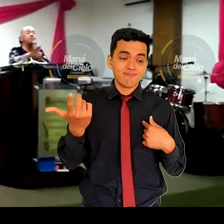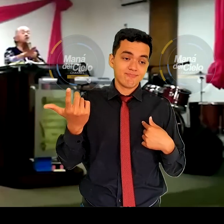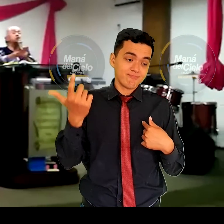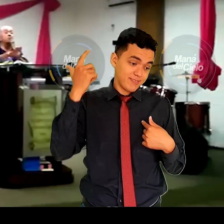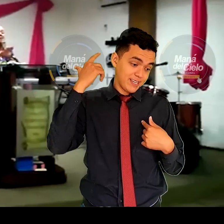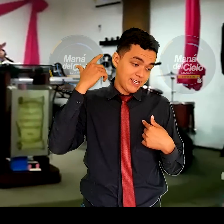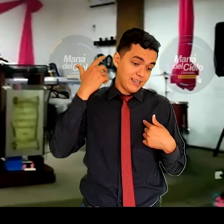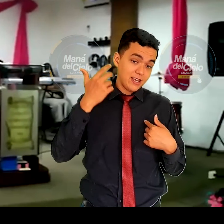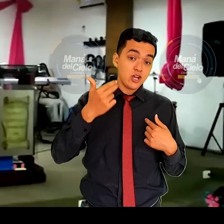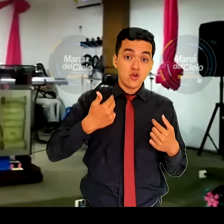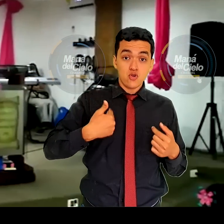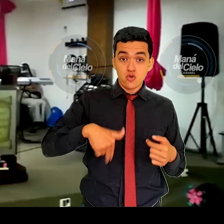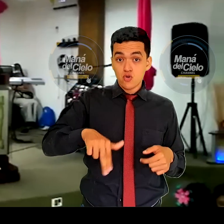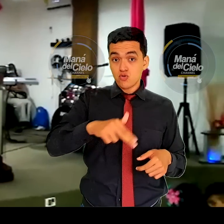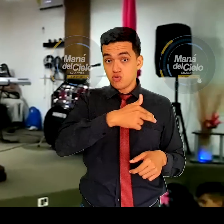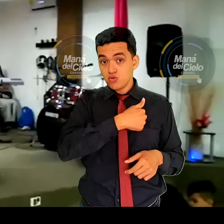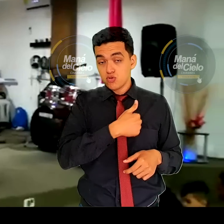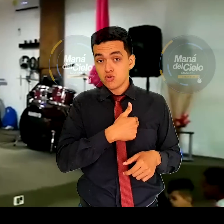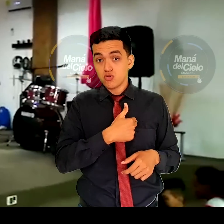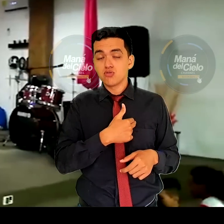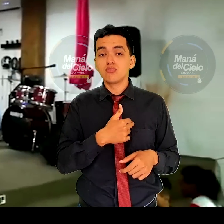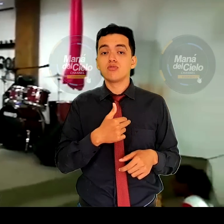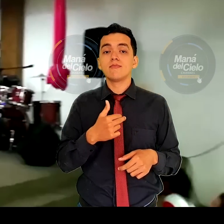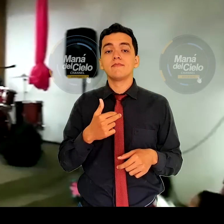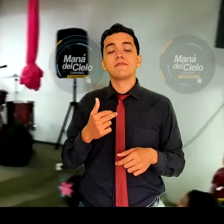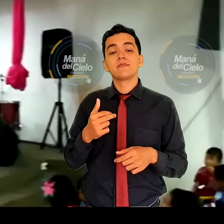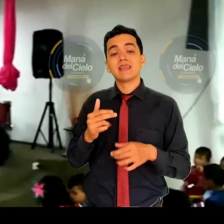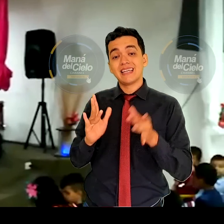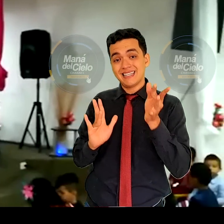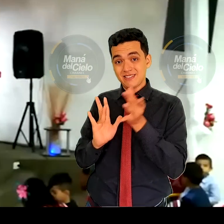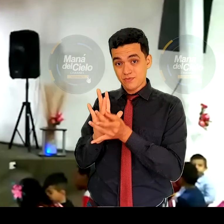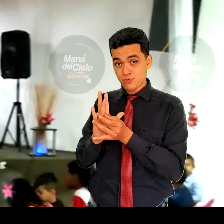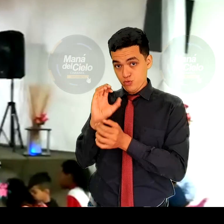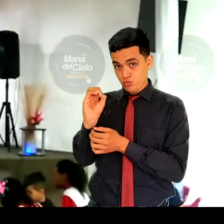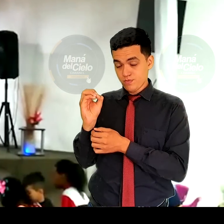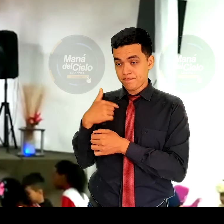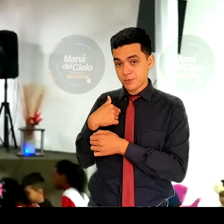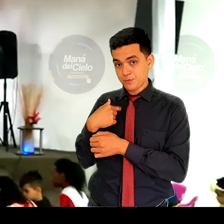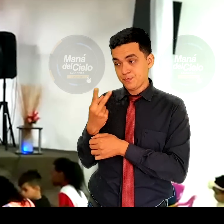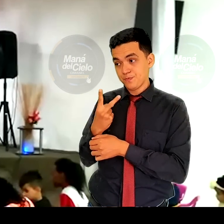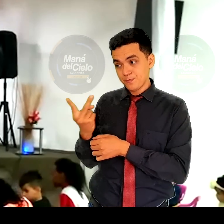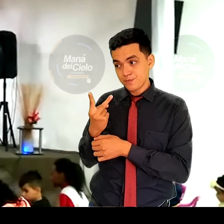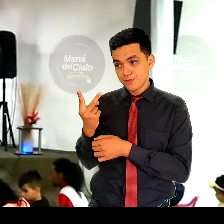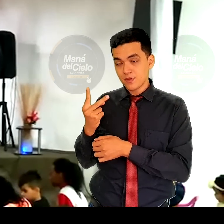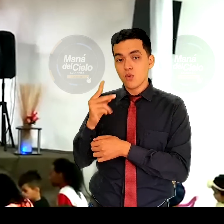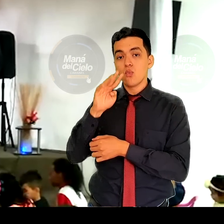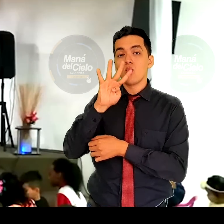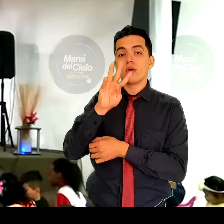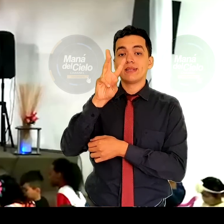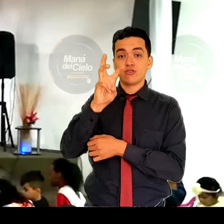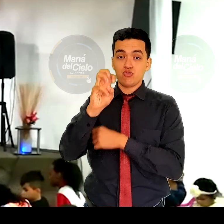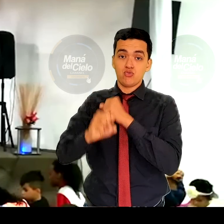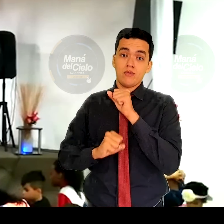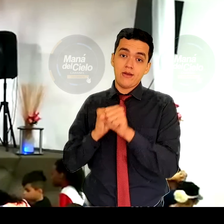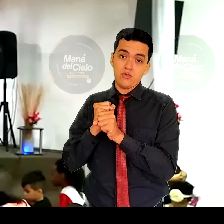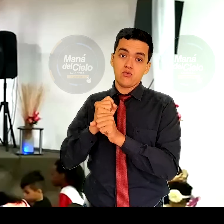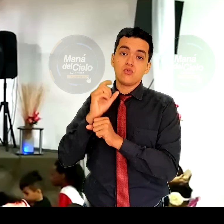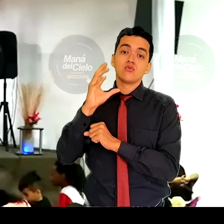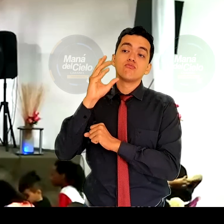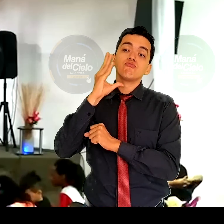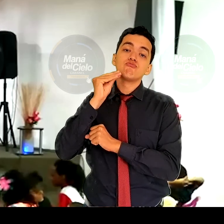Nosotros vamos a cumplir 48 años de matrimonio. Y si usted me pregunta a mí esta